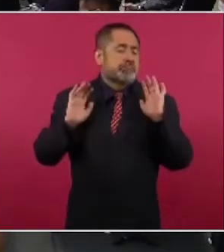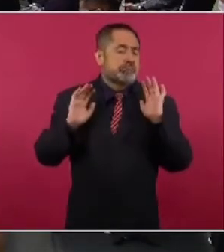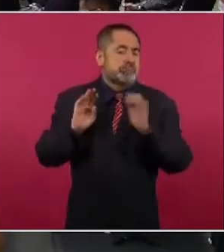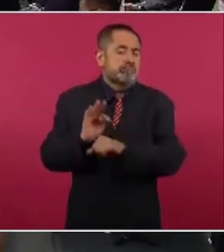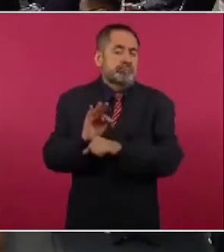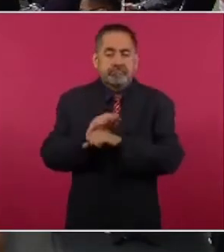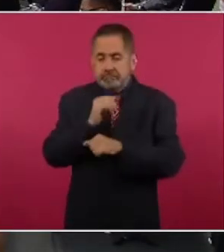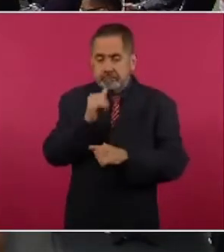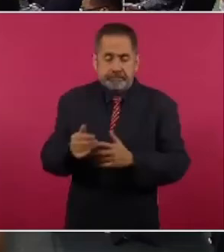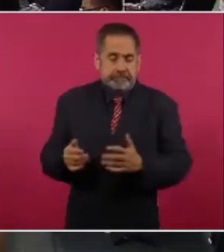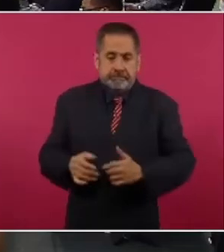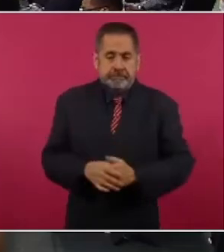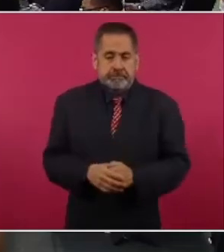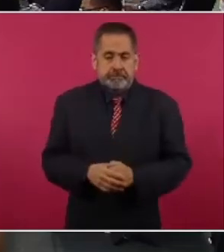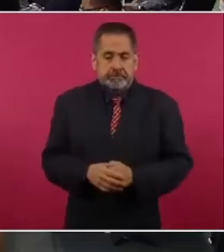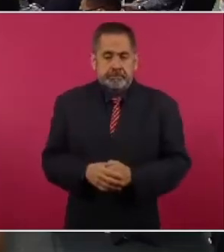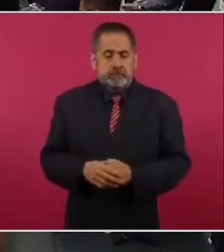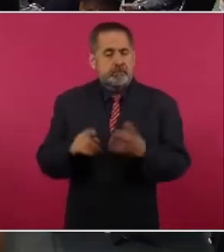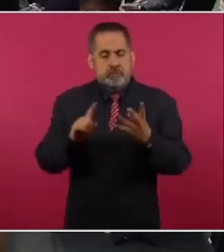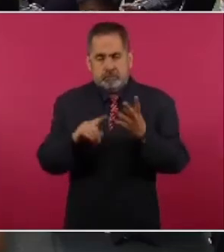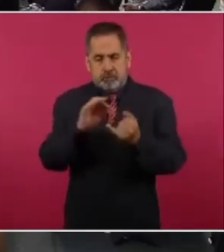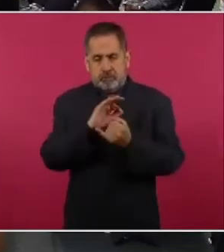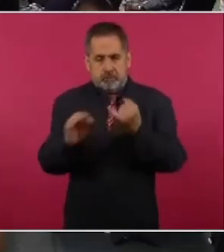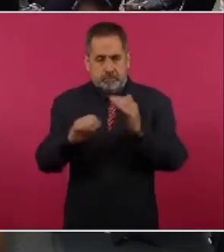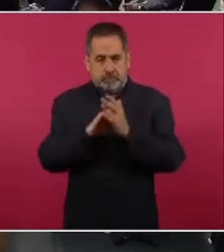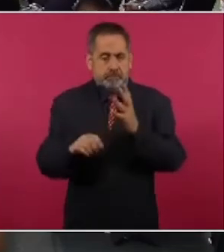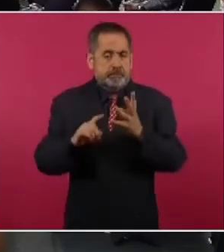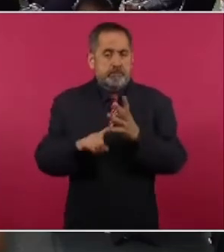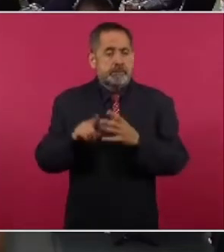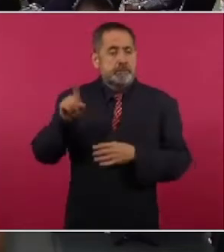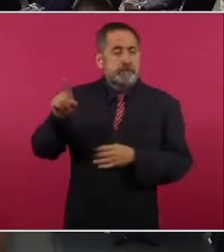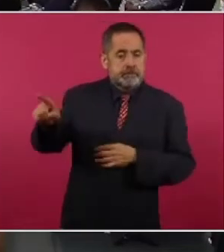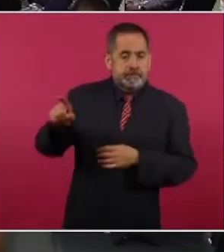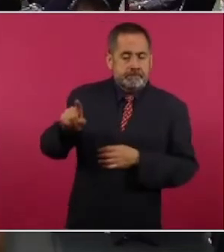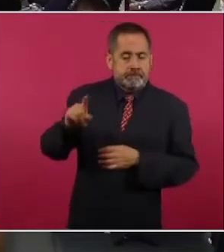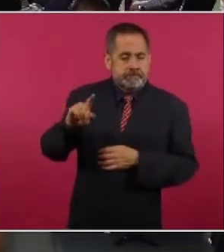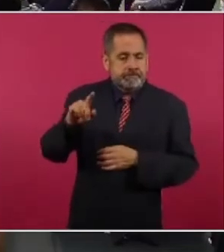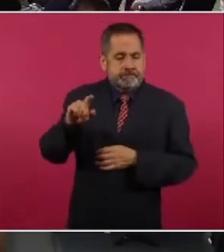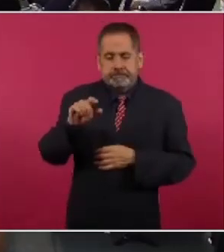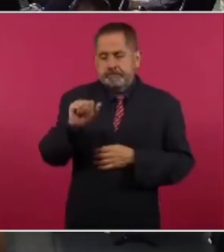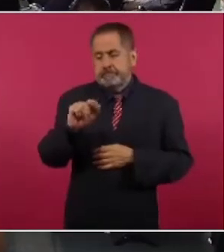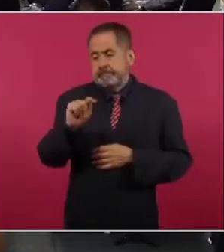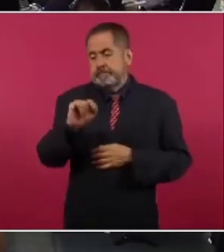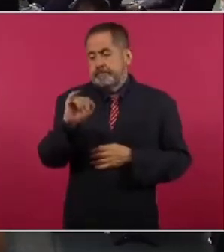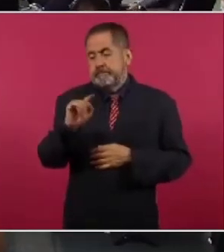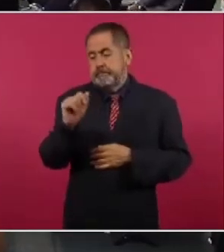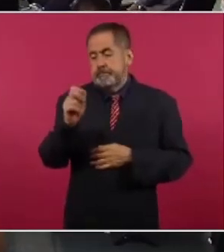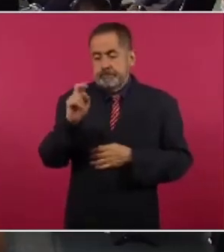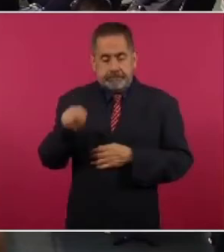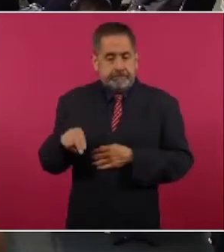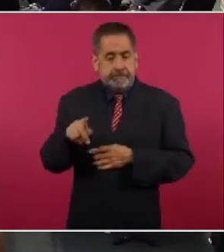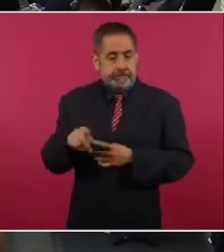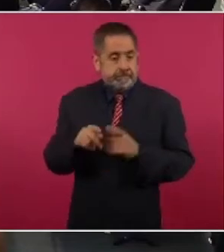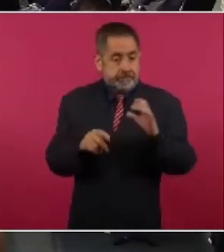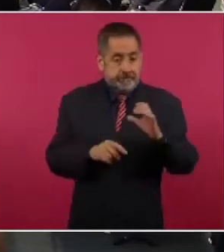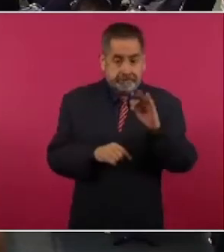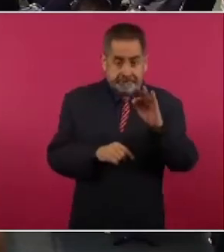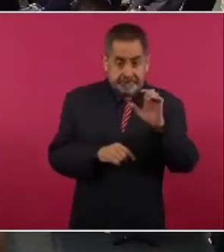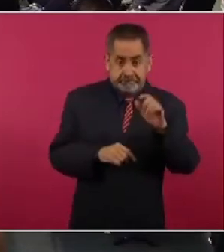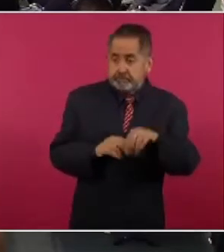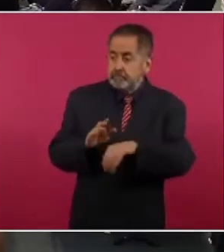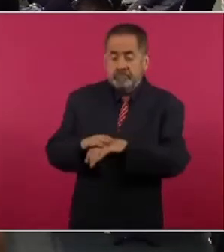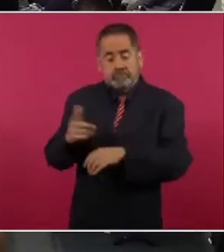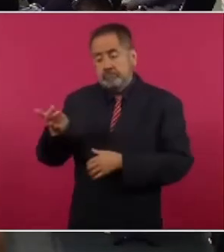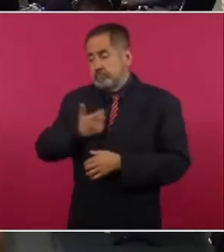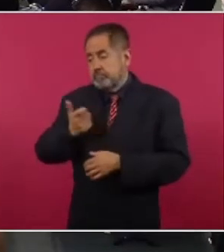margen. Un ejemplo más, en Atizapán de Zaragoza, personal de la CFE intentaron extorsionar a una usuaria con